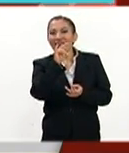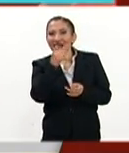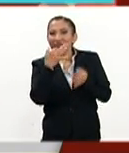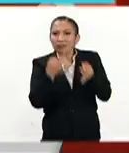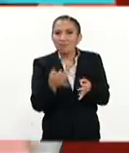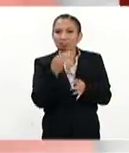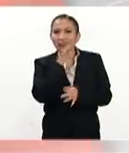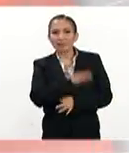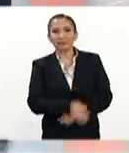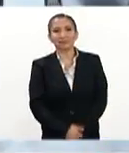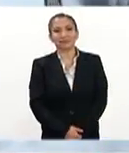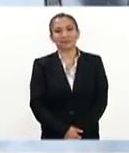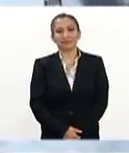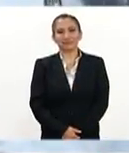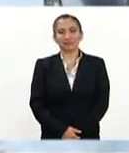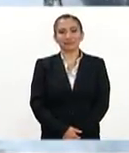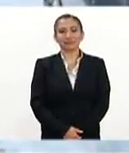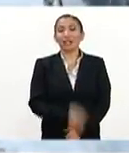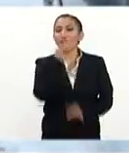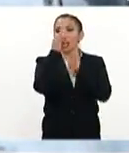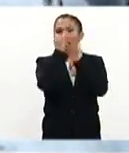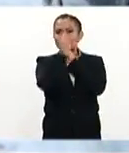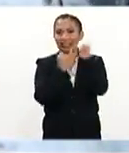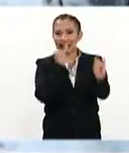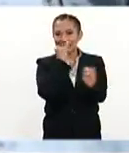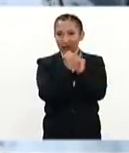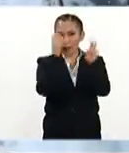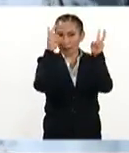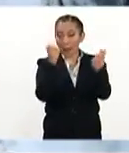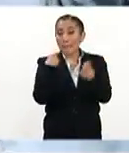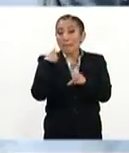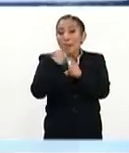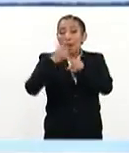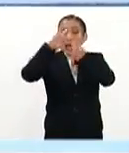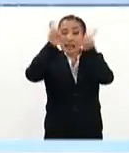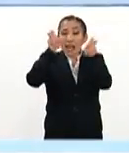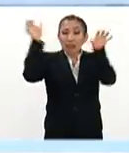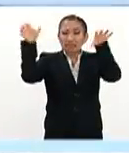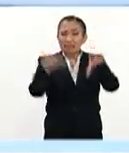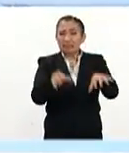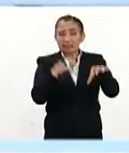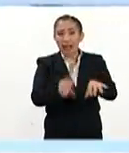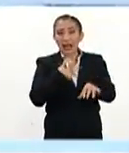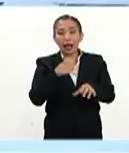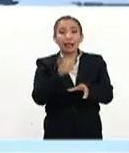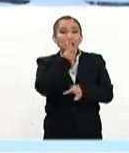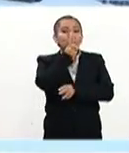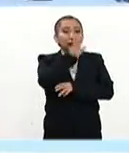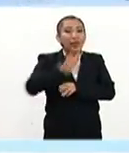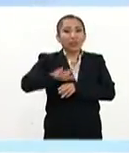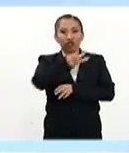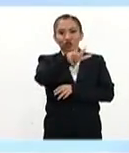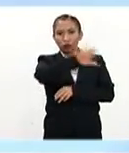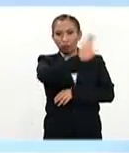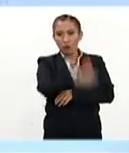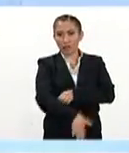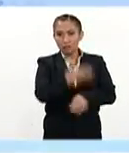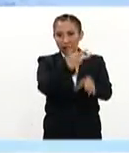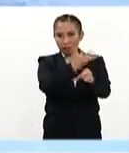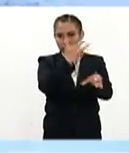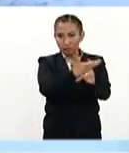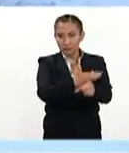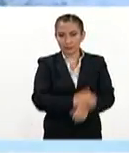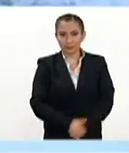correctas. En noticias internacionales, la primera tormenta invernal ha dejado al menos 18 muertos en